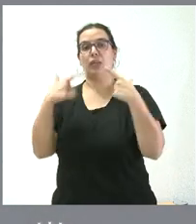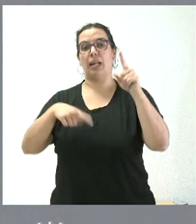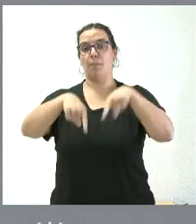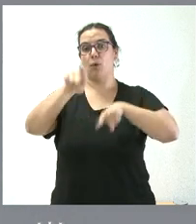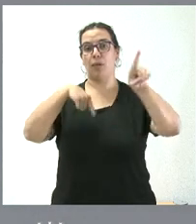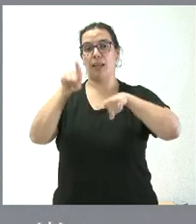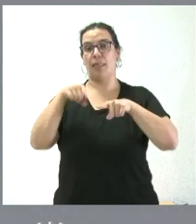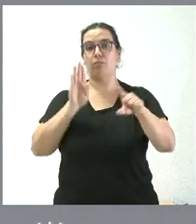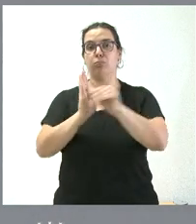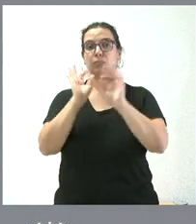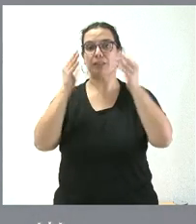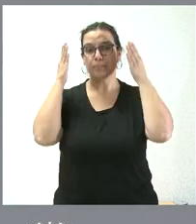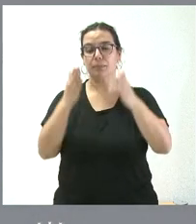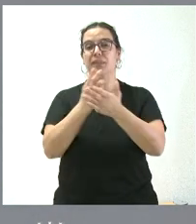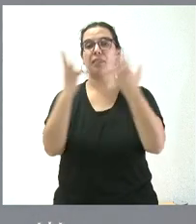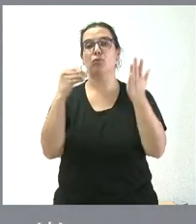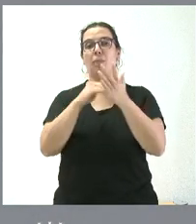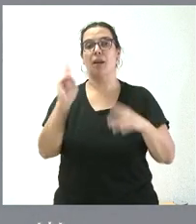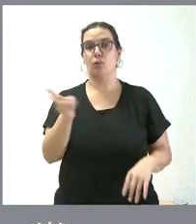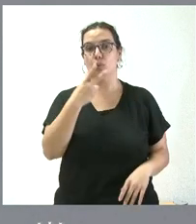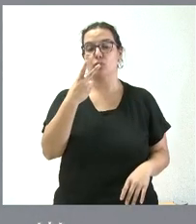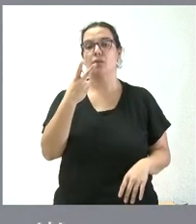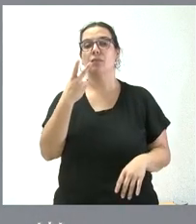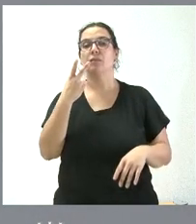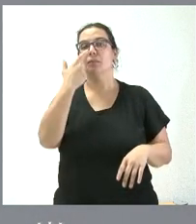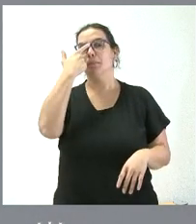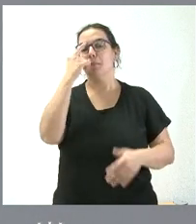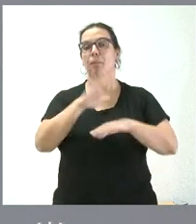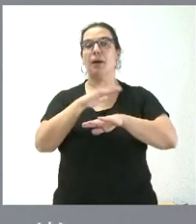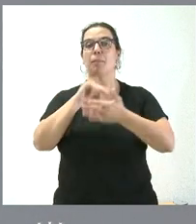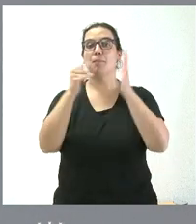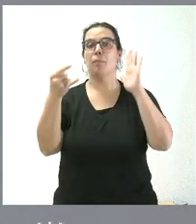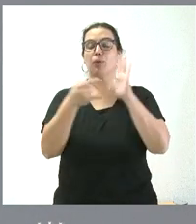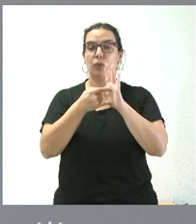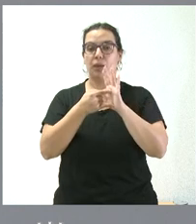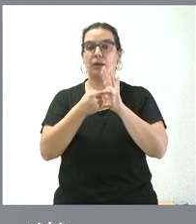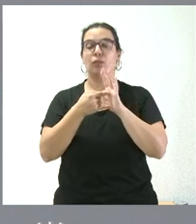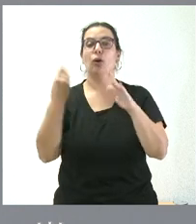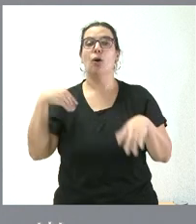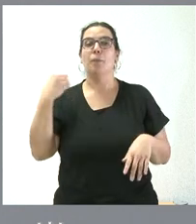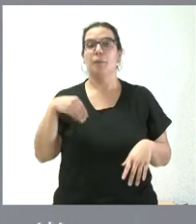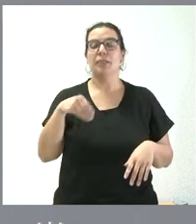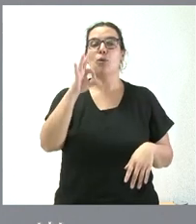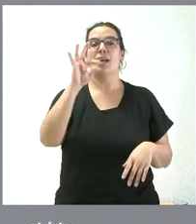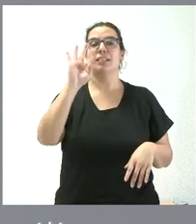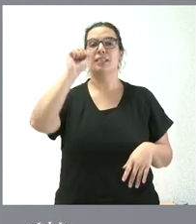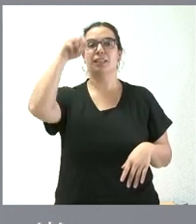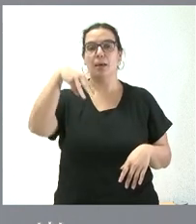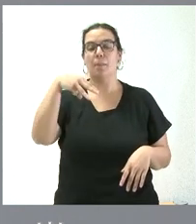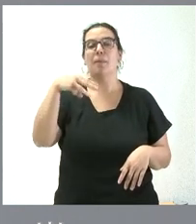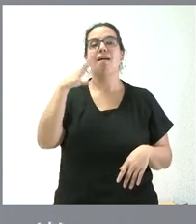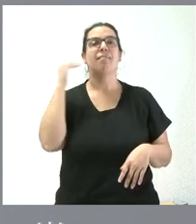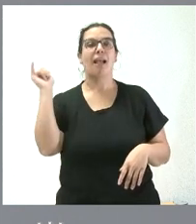concentran en 18,000 de aportación para el proyecto steam Talent Kids para impulsar las